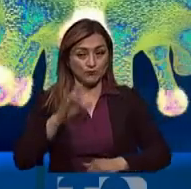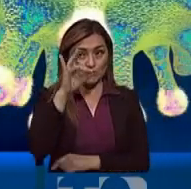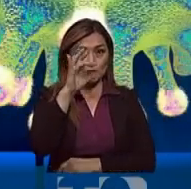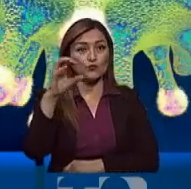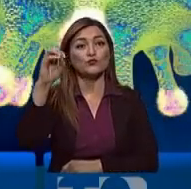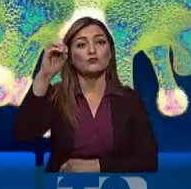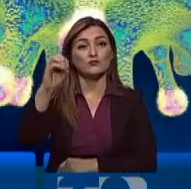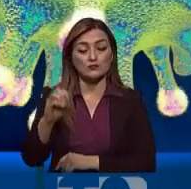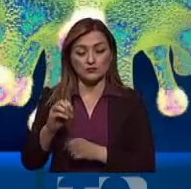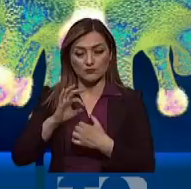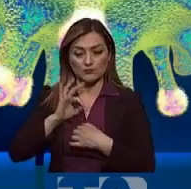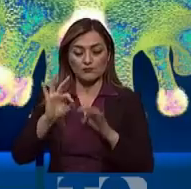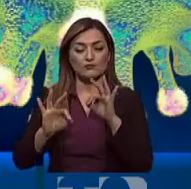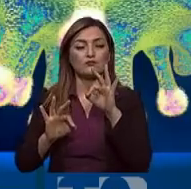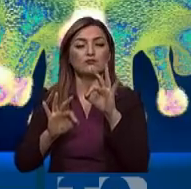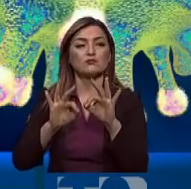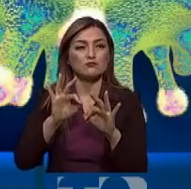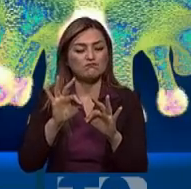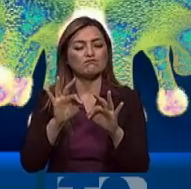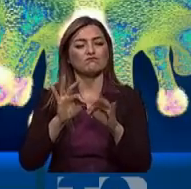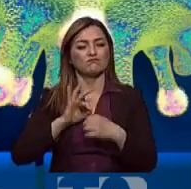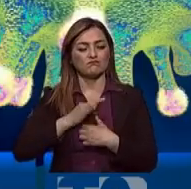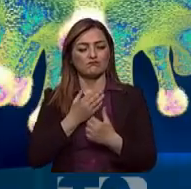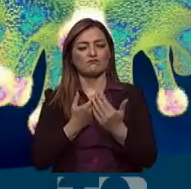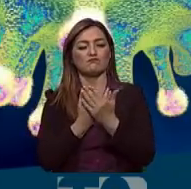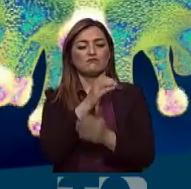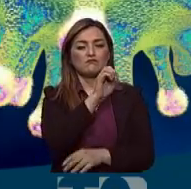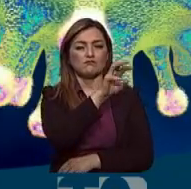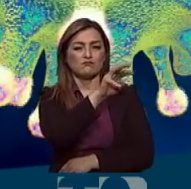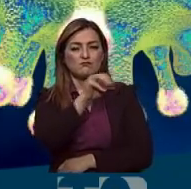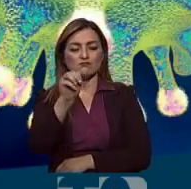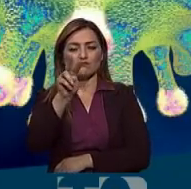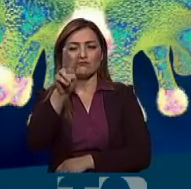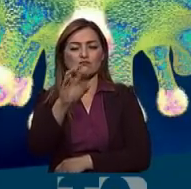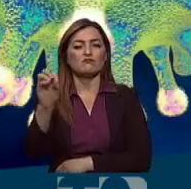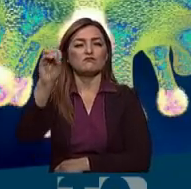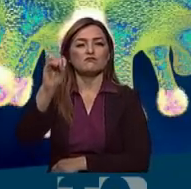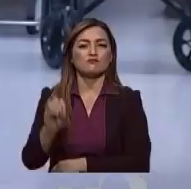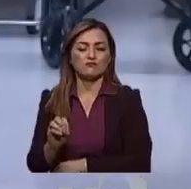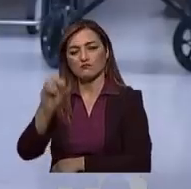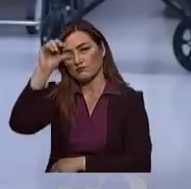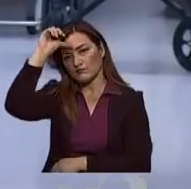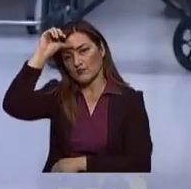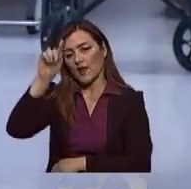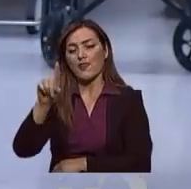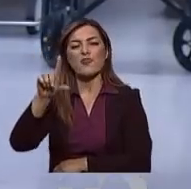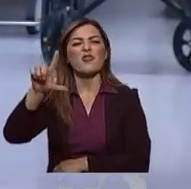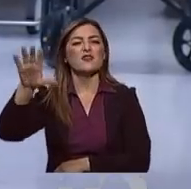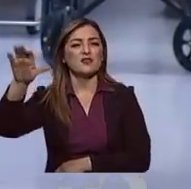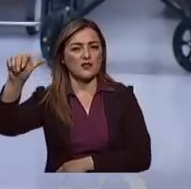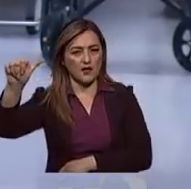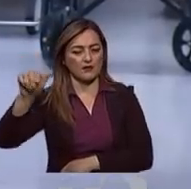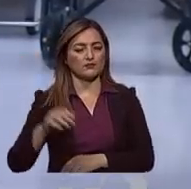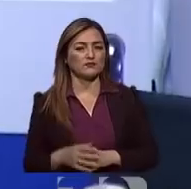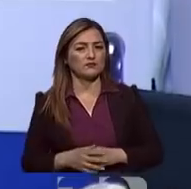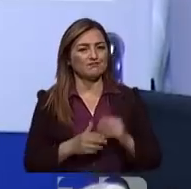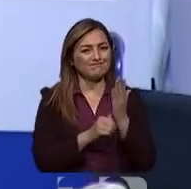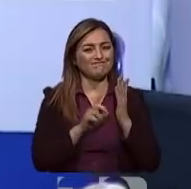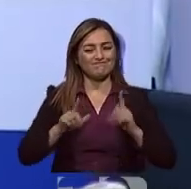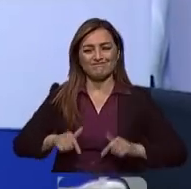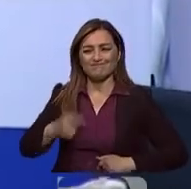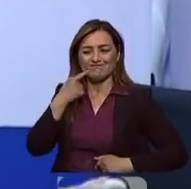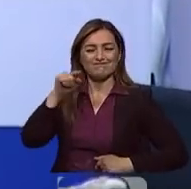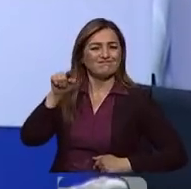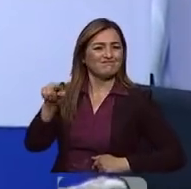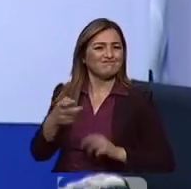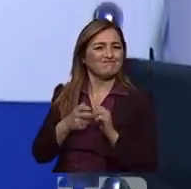por ciento de los contagios corresponde a la variante omicron y el 20 por ciento a delta esta última según la ministra de salud es